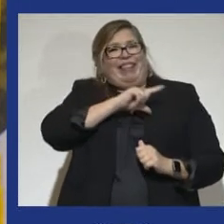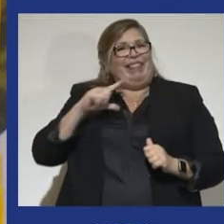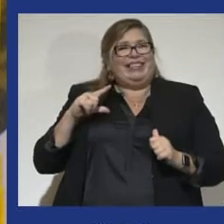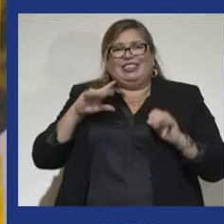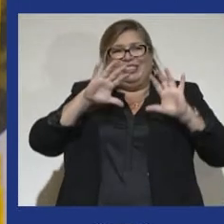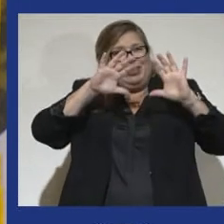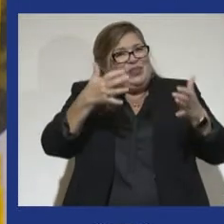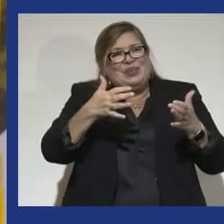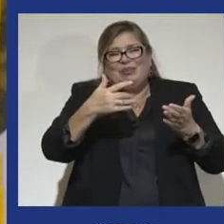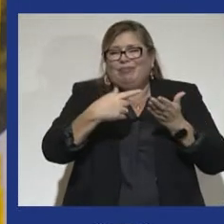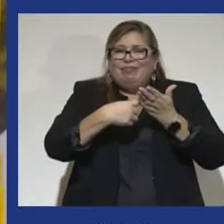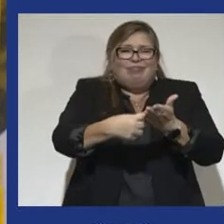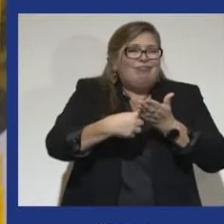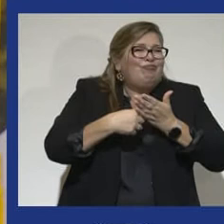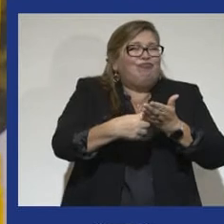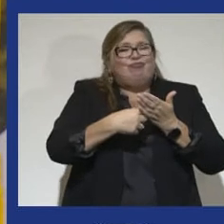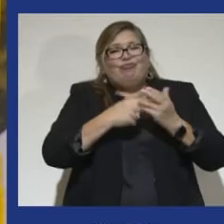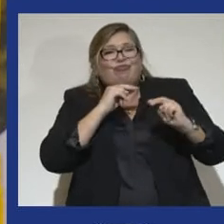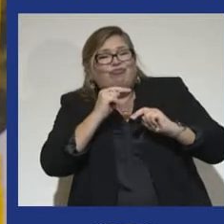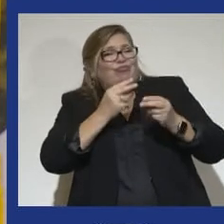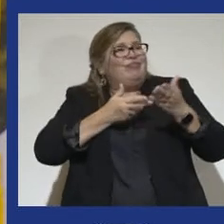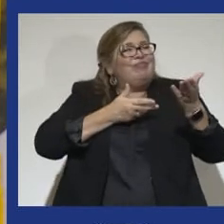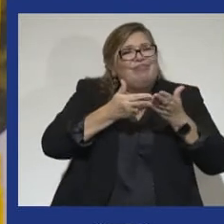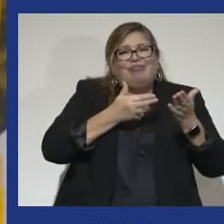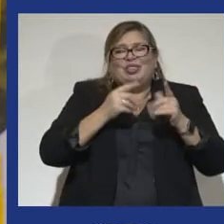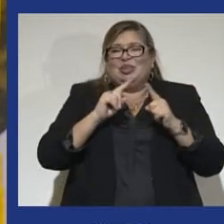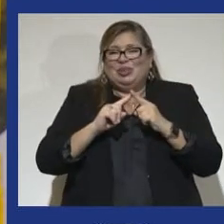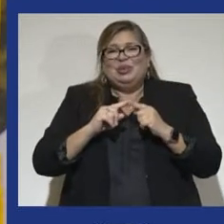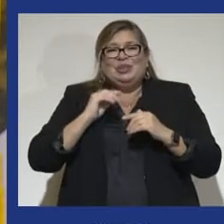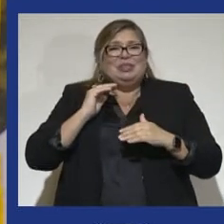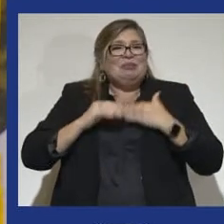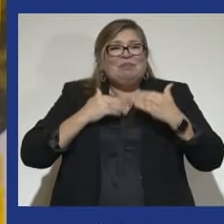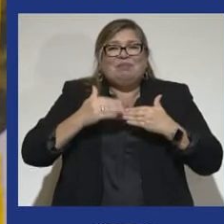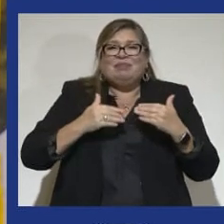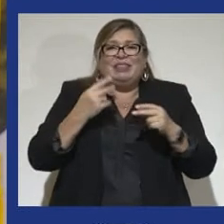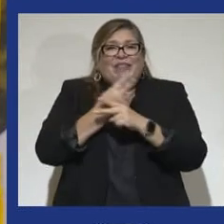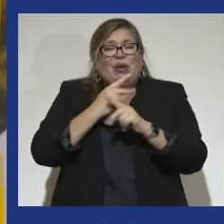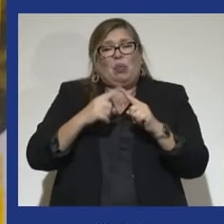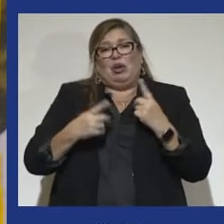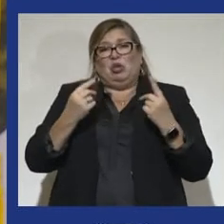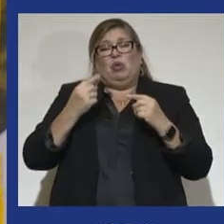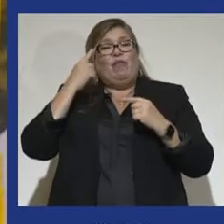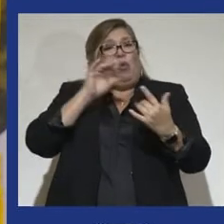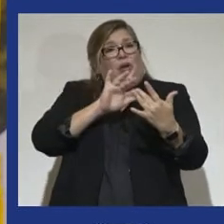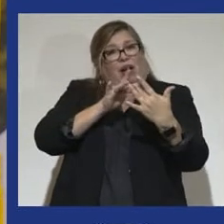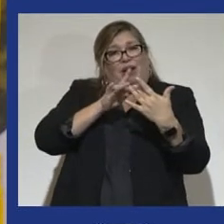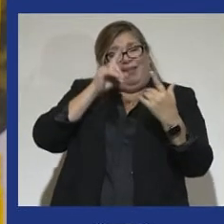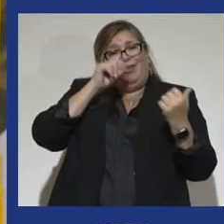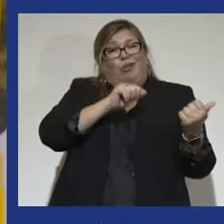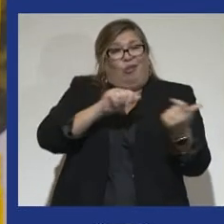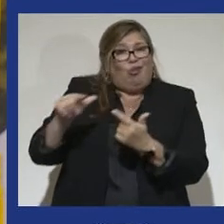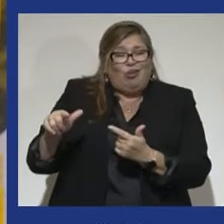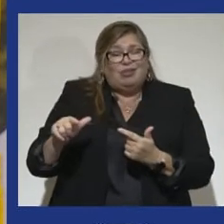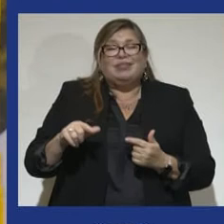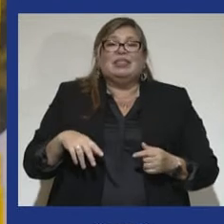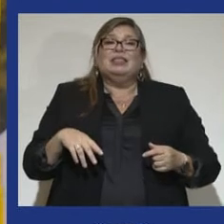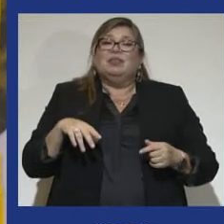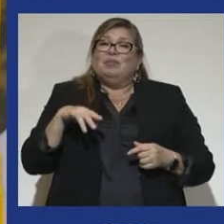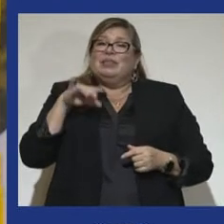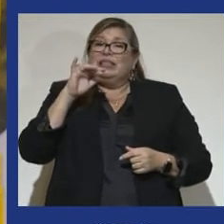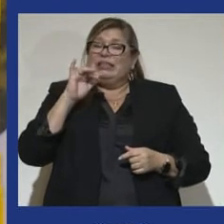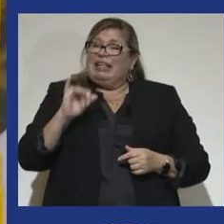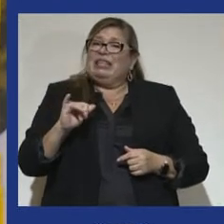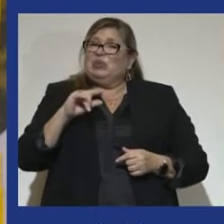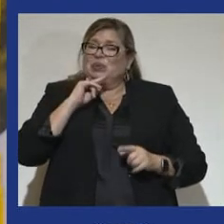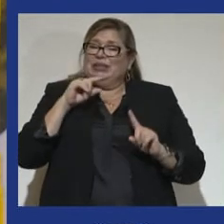para el gobernador seguir trabajando con la legislatura para lograr un progreso considerable en la banda